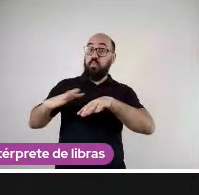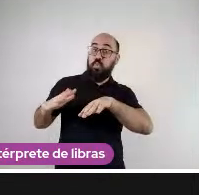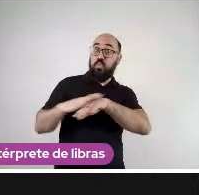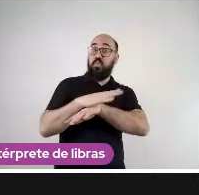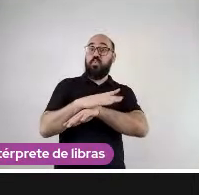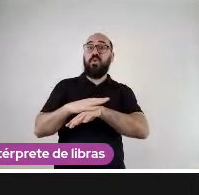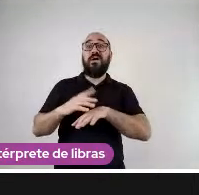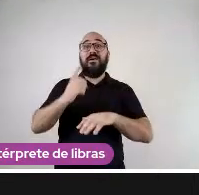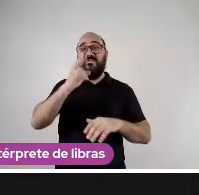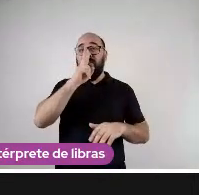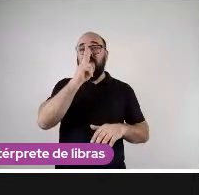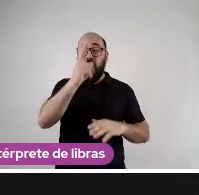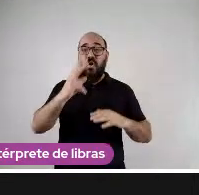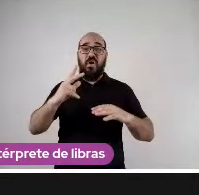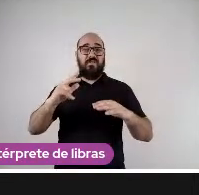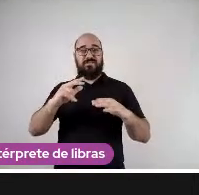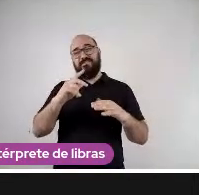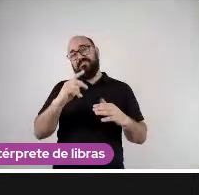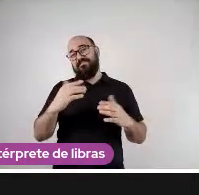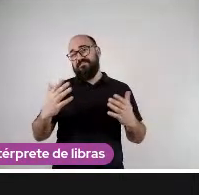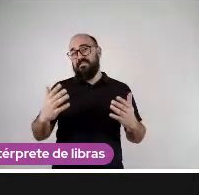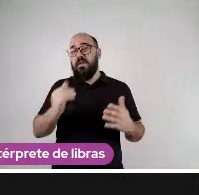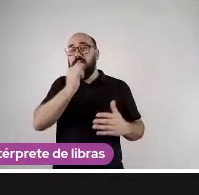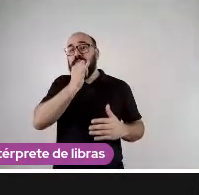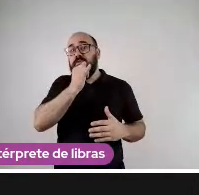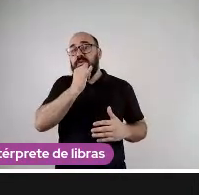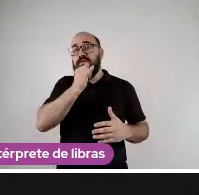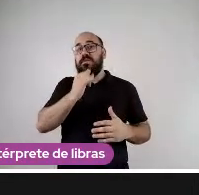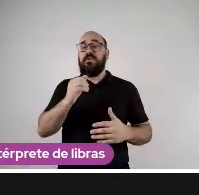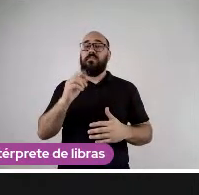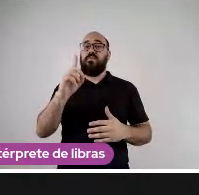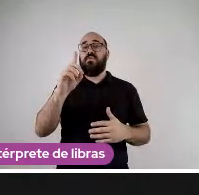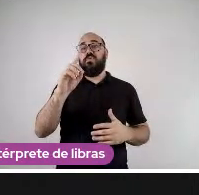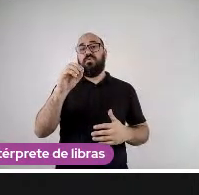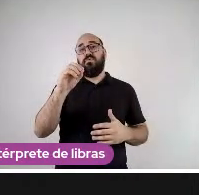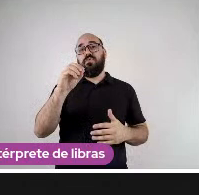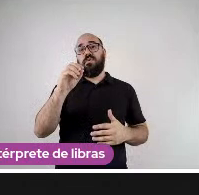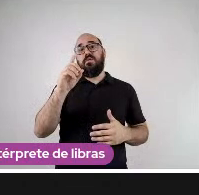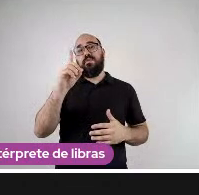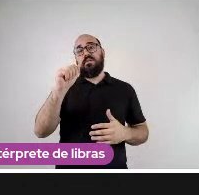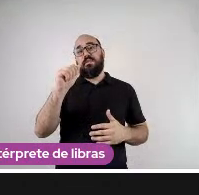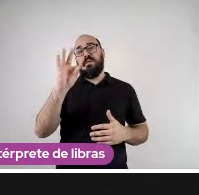cada vez ha ido ganando, el mar ha ido ganando terreno